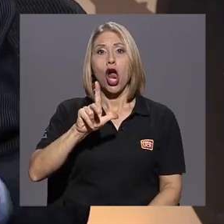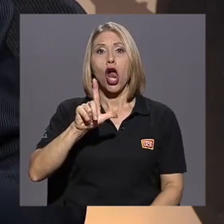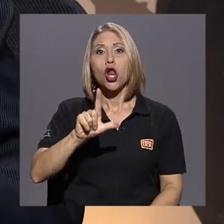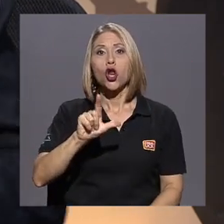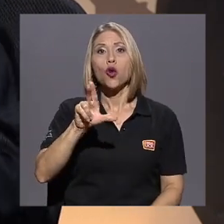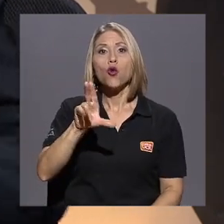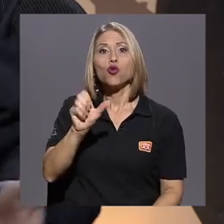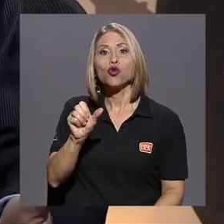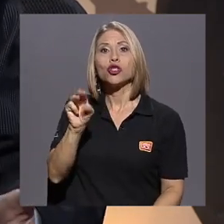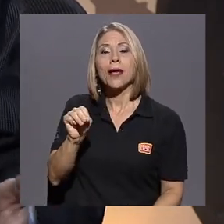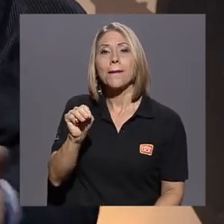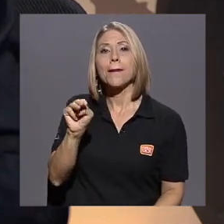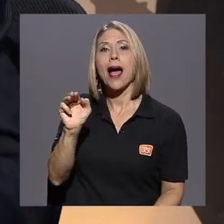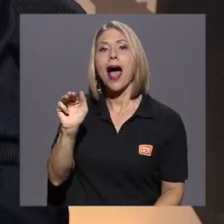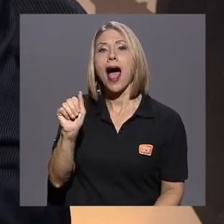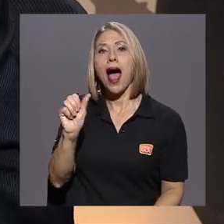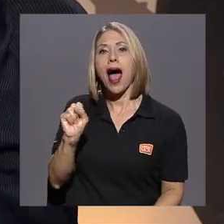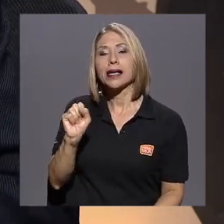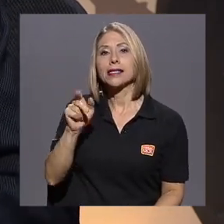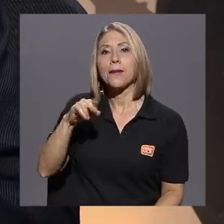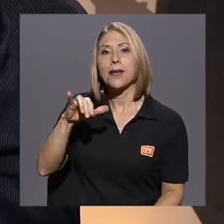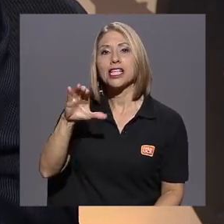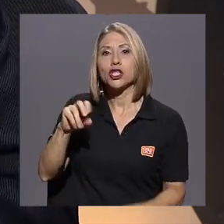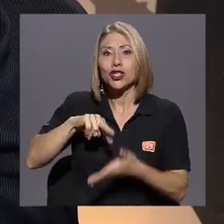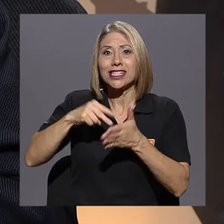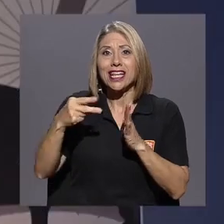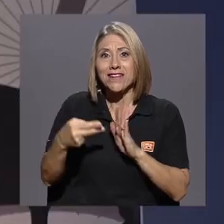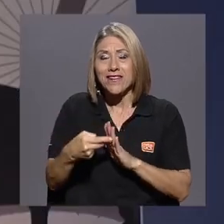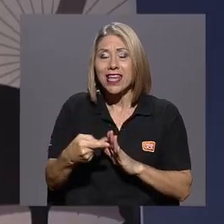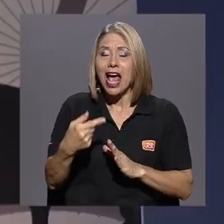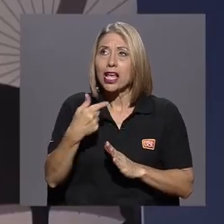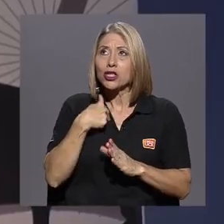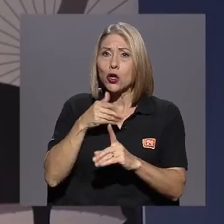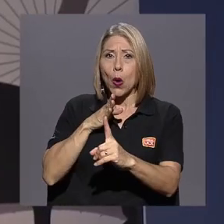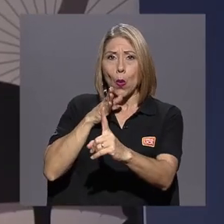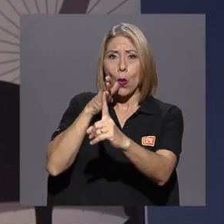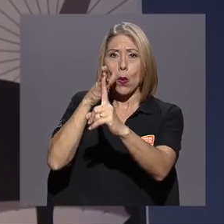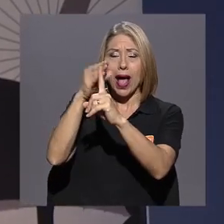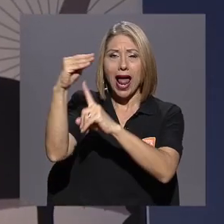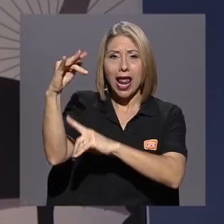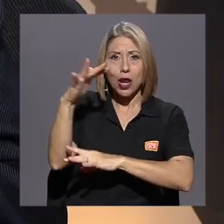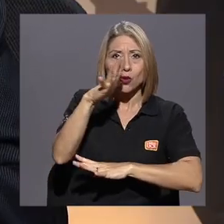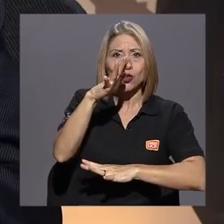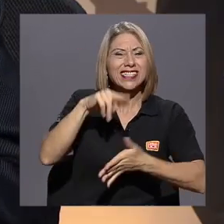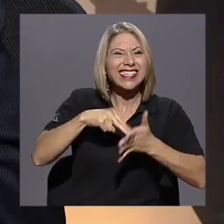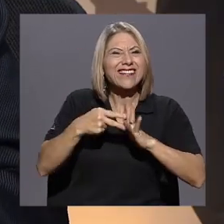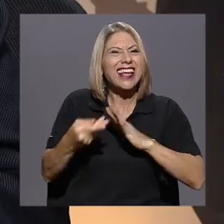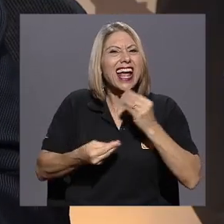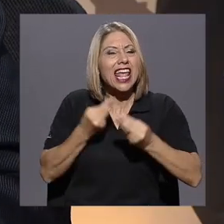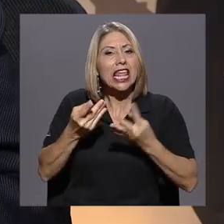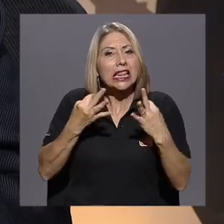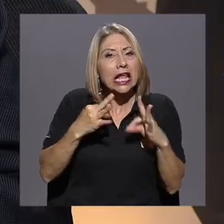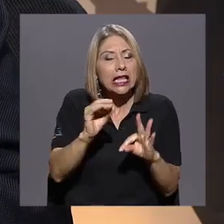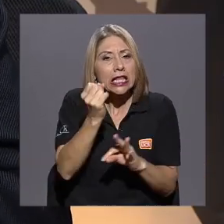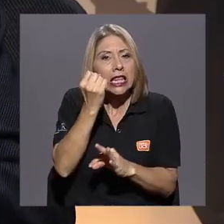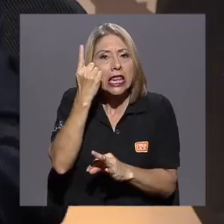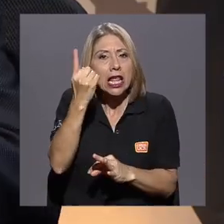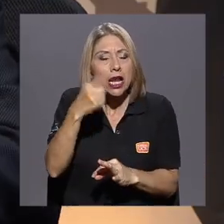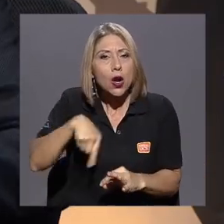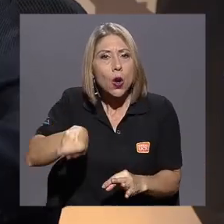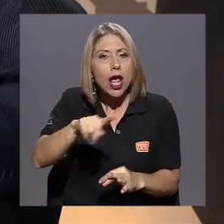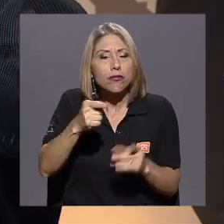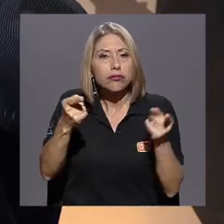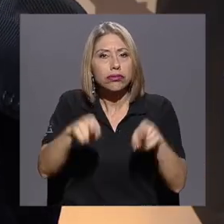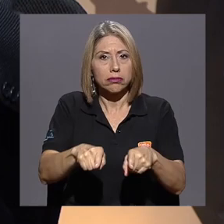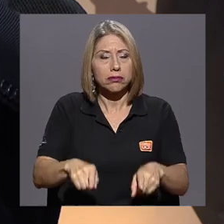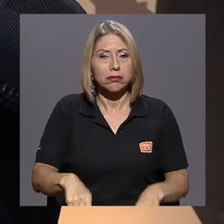A la luz me acojo. Pues es eso, tratar de entender lo que ocurría. Qué hermoso, ¿eh? Sí, y esa iniciativa fue una iniciativa